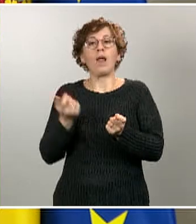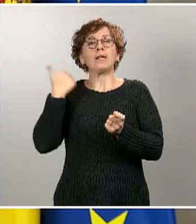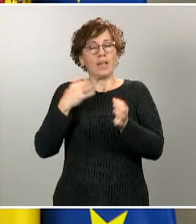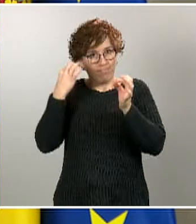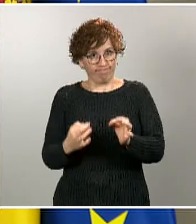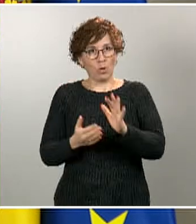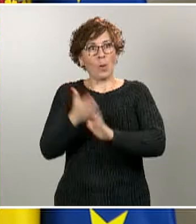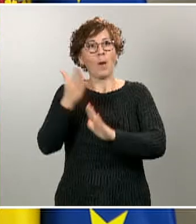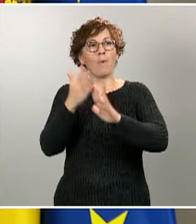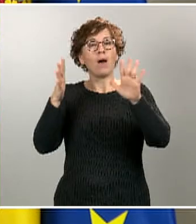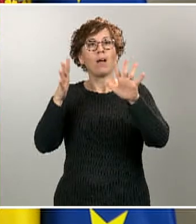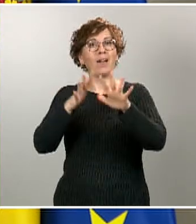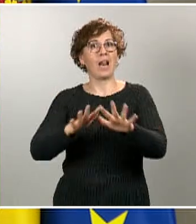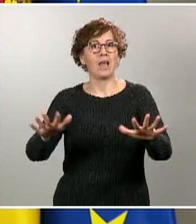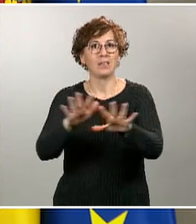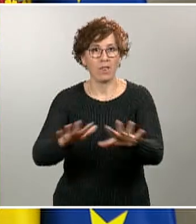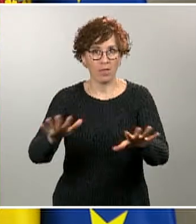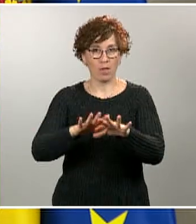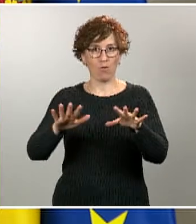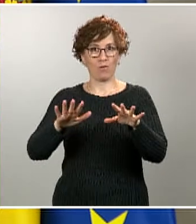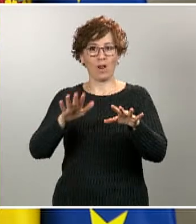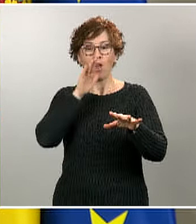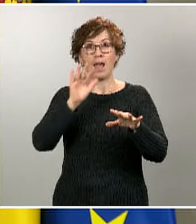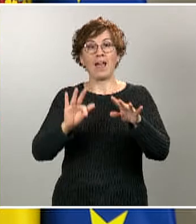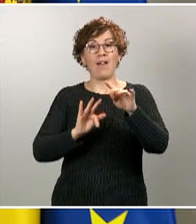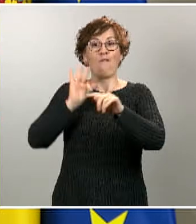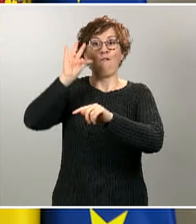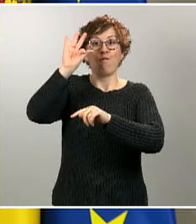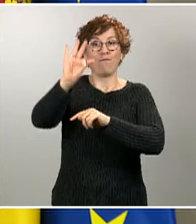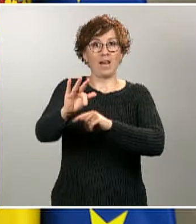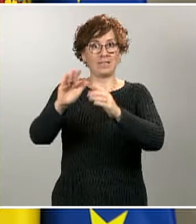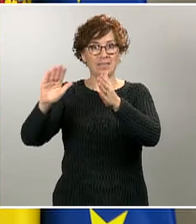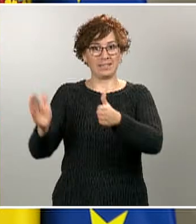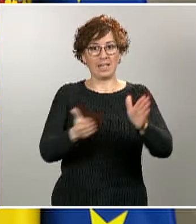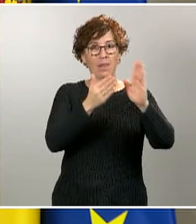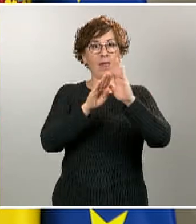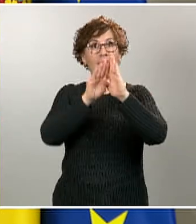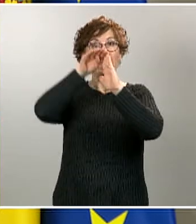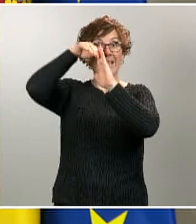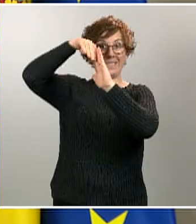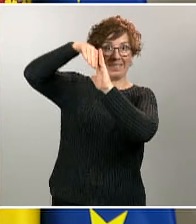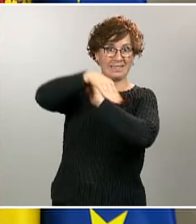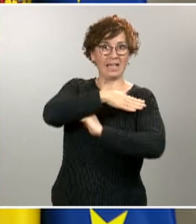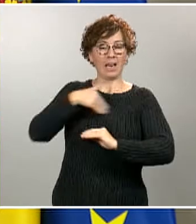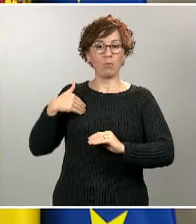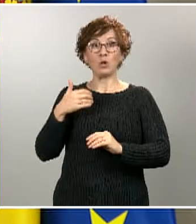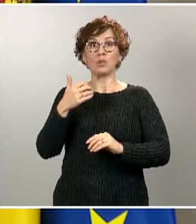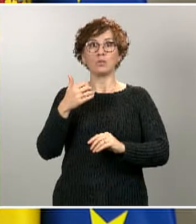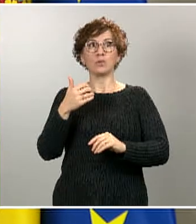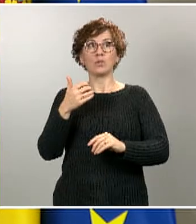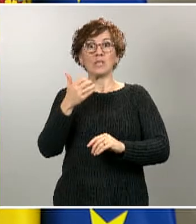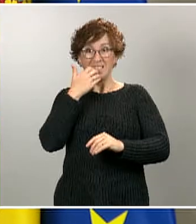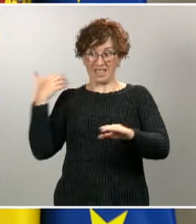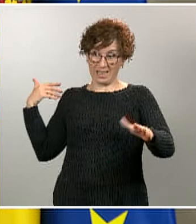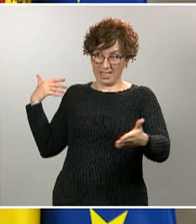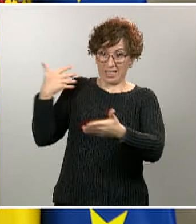de desescalado, de una fase de doblegación de la curva, haríamos muy mal si no actuáramos después del esfuerzo colectivo que nos ha permitido llegar